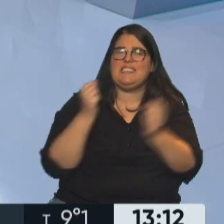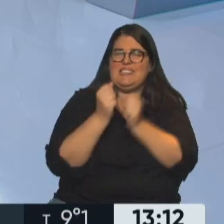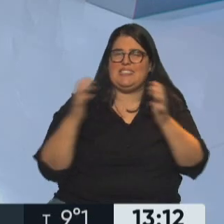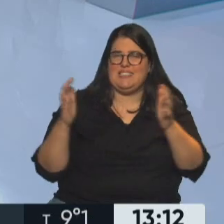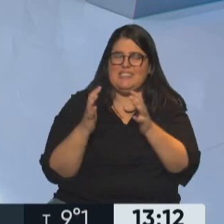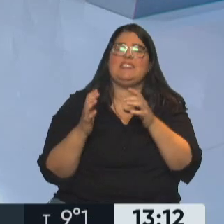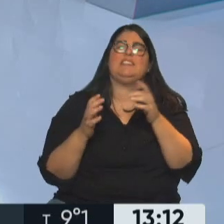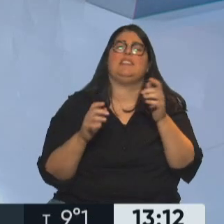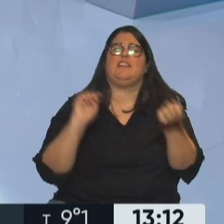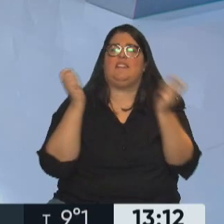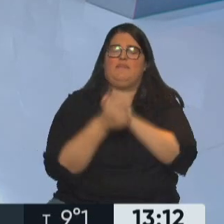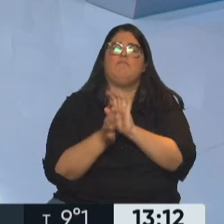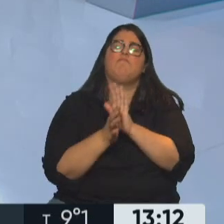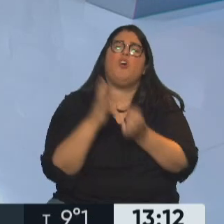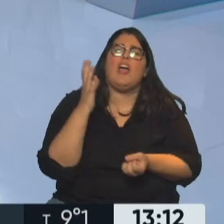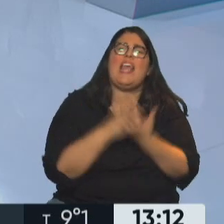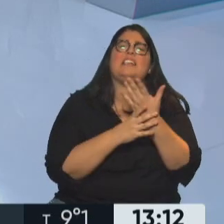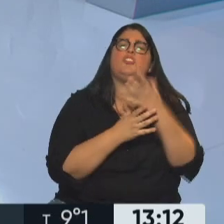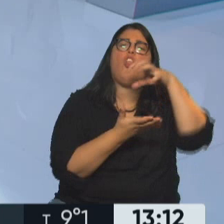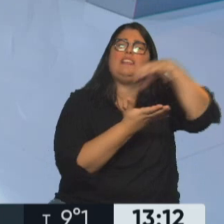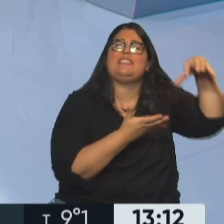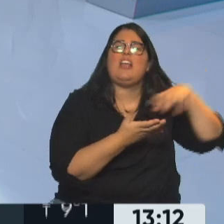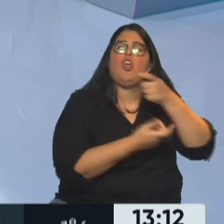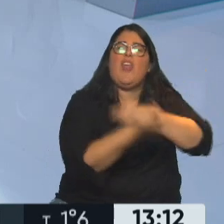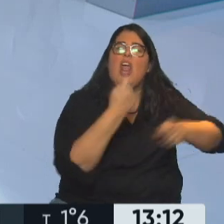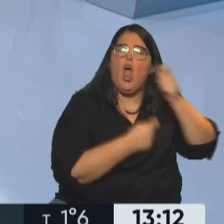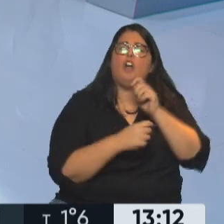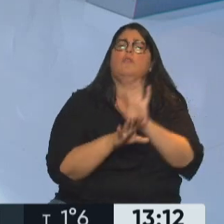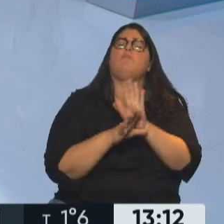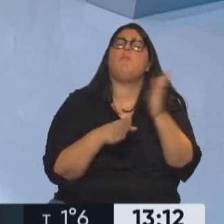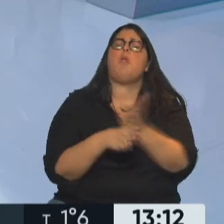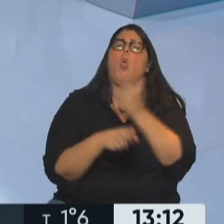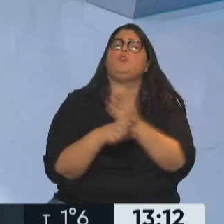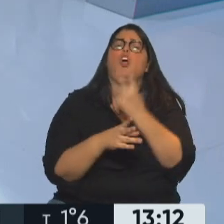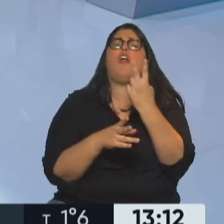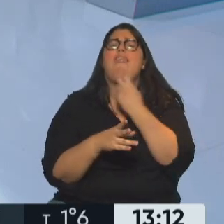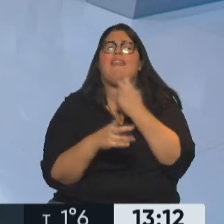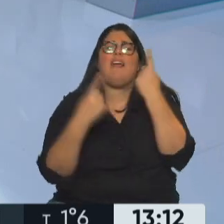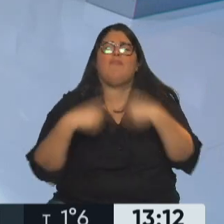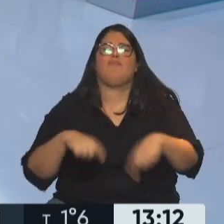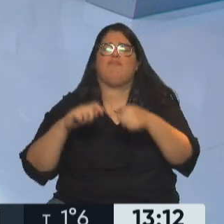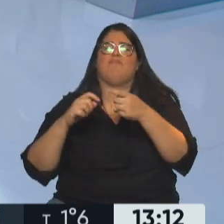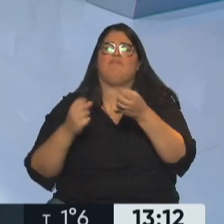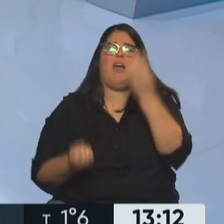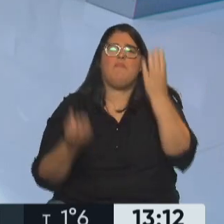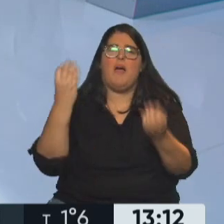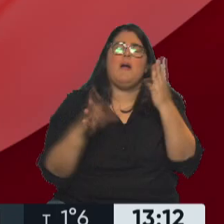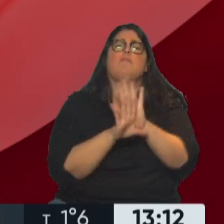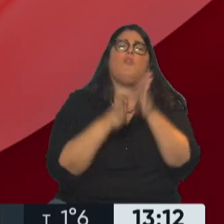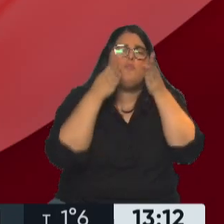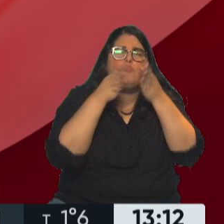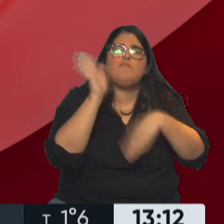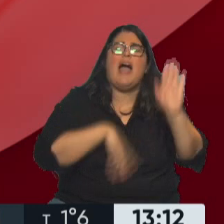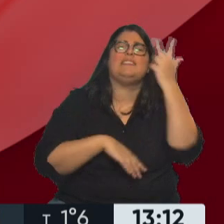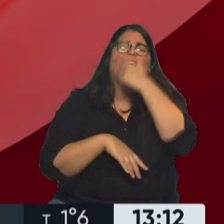clave, transformación digital y creación de centros de negocios. Diversificación productiva y energética, apuntando al hidrógeno verde.